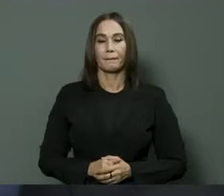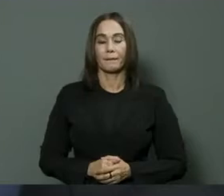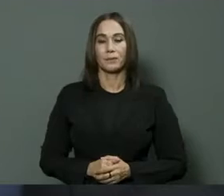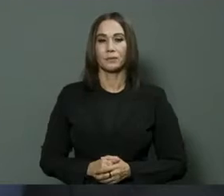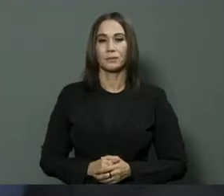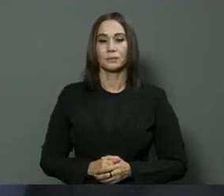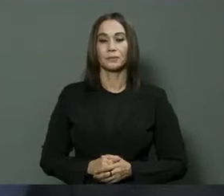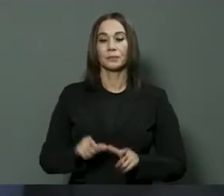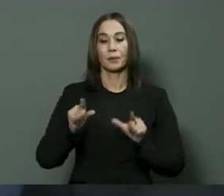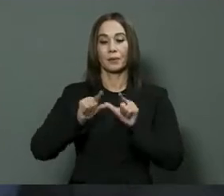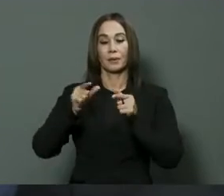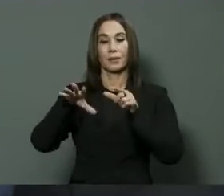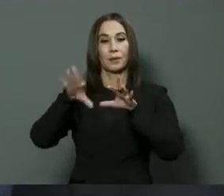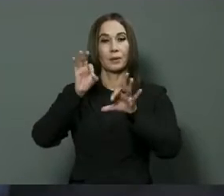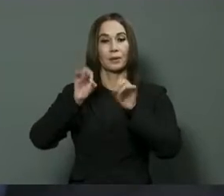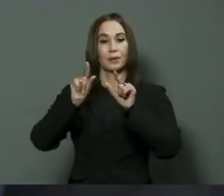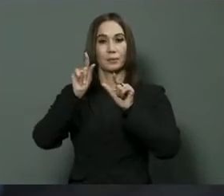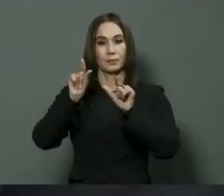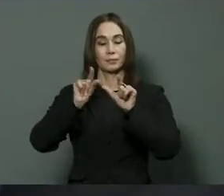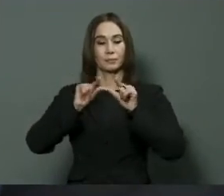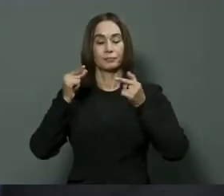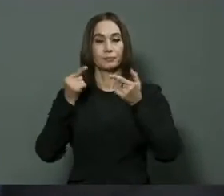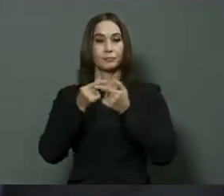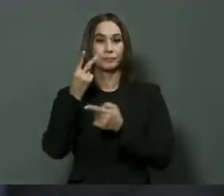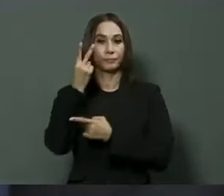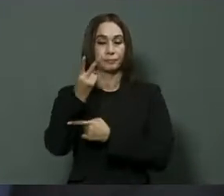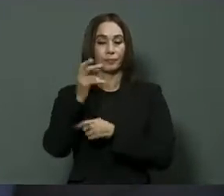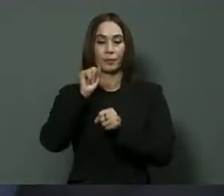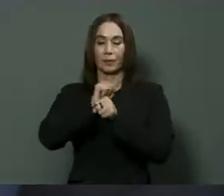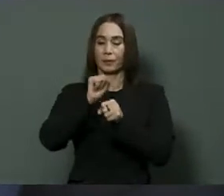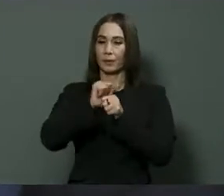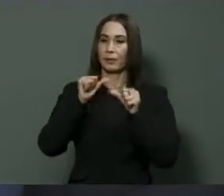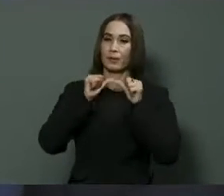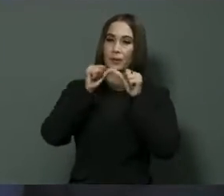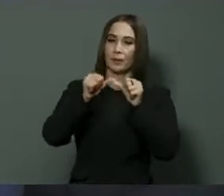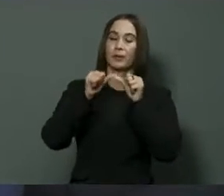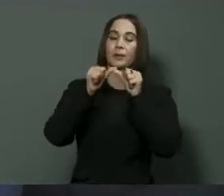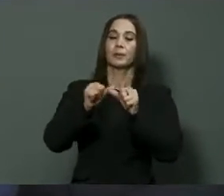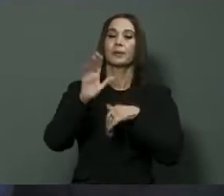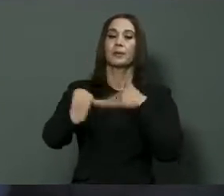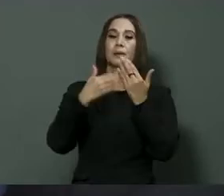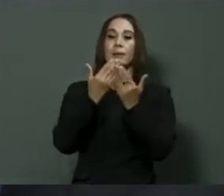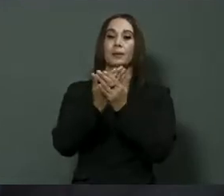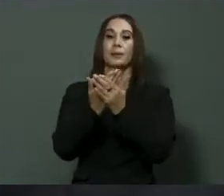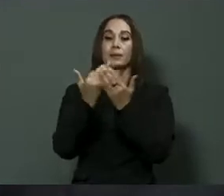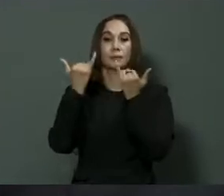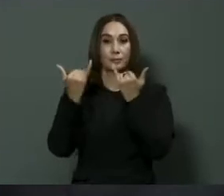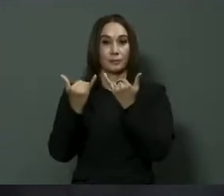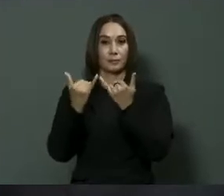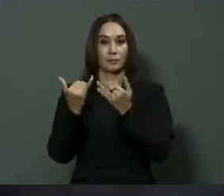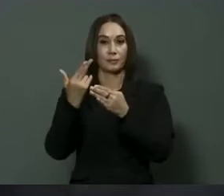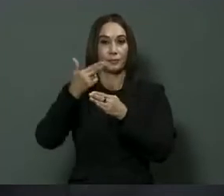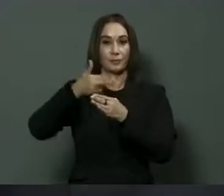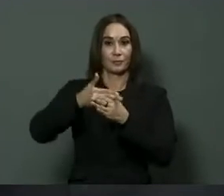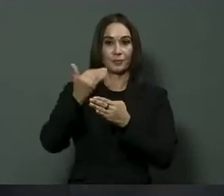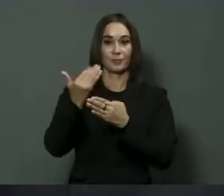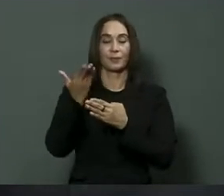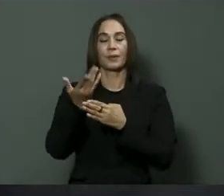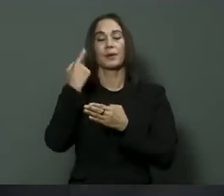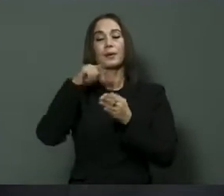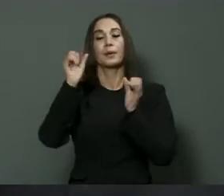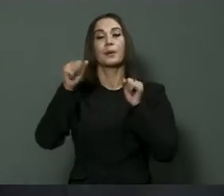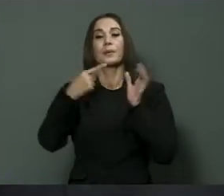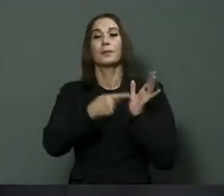Designaron dos comisiones que trabajaron incansablemente hasta el mediodía de hoy